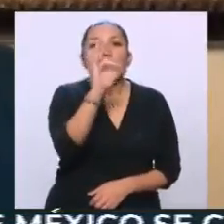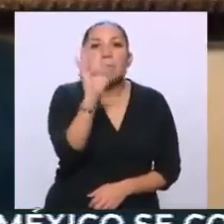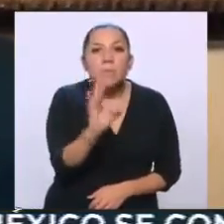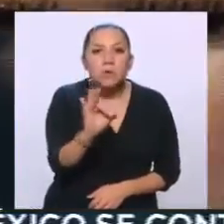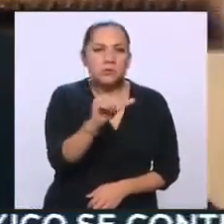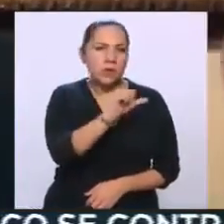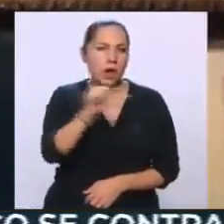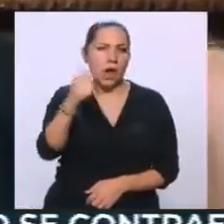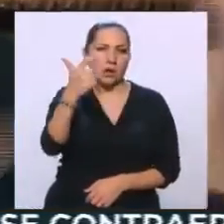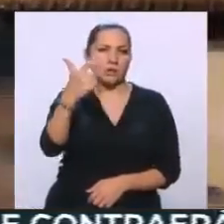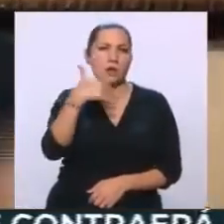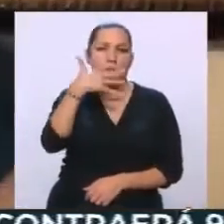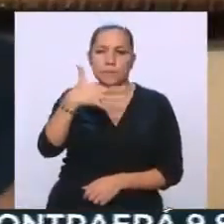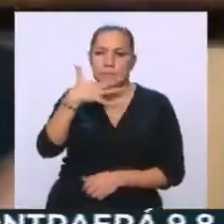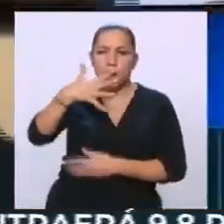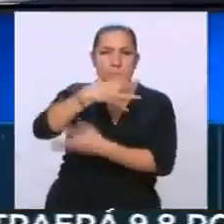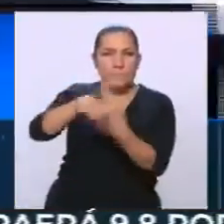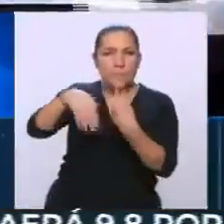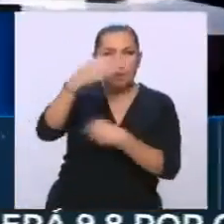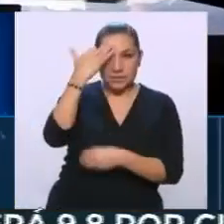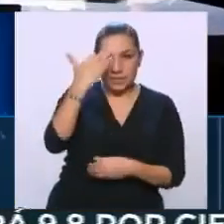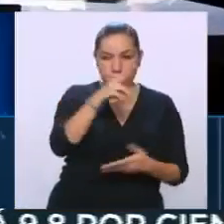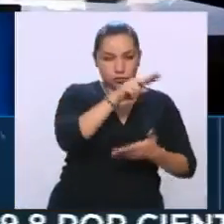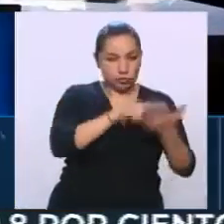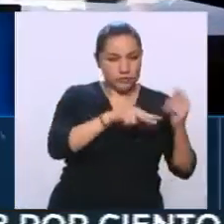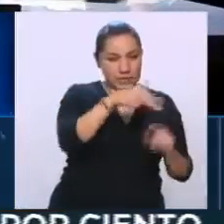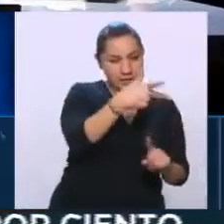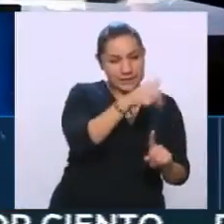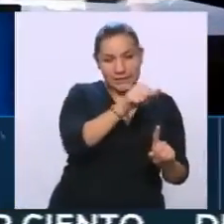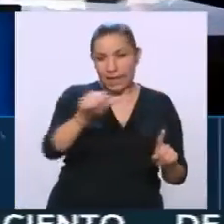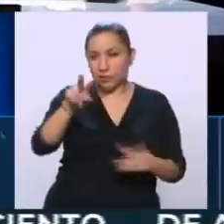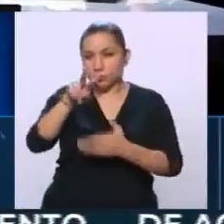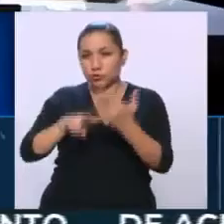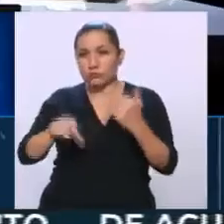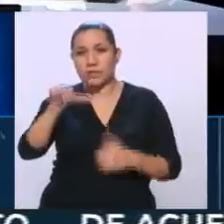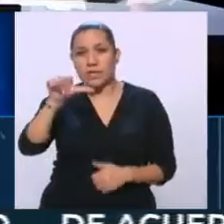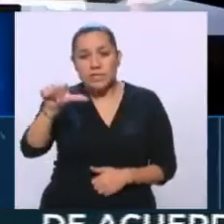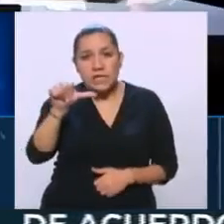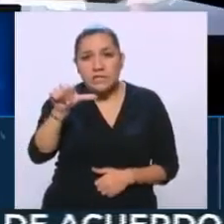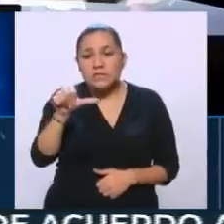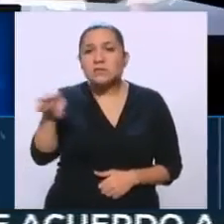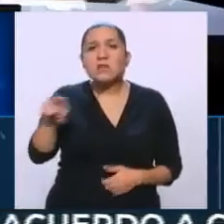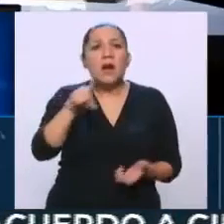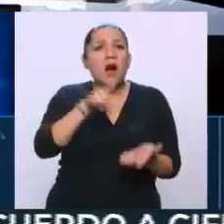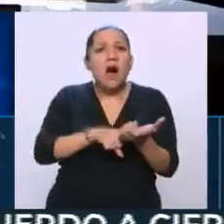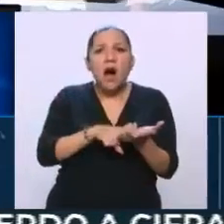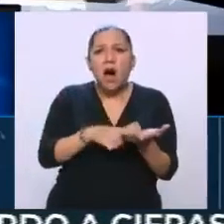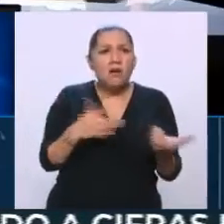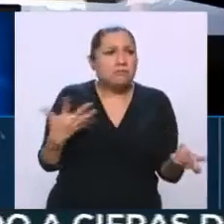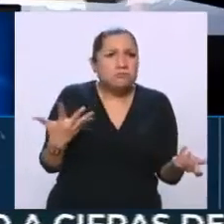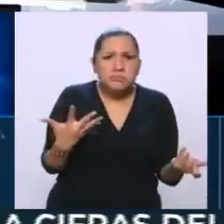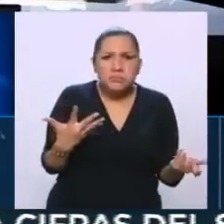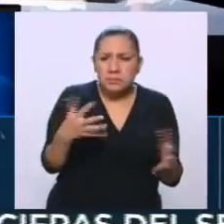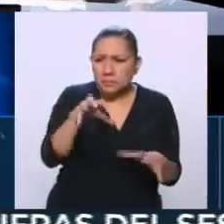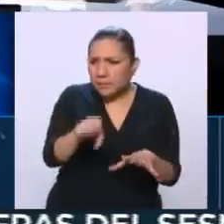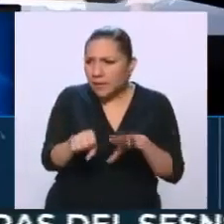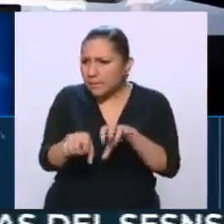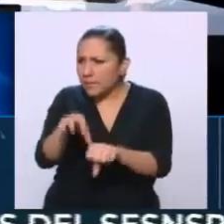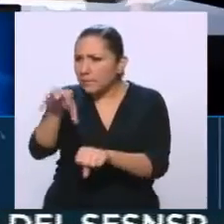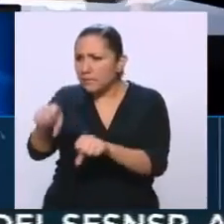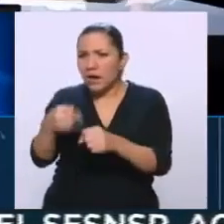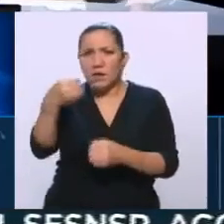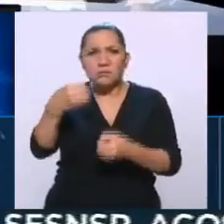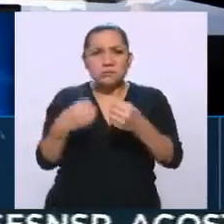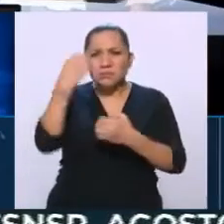dinero que se investigaron entre 2013 y 2016. Lo anterior, pues obviamente nos recuerda que el papel del sistema de